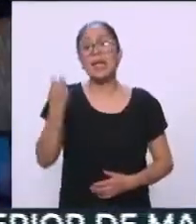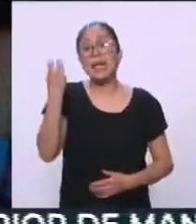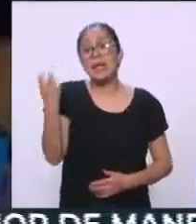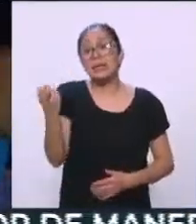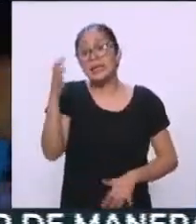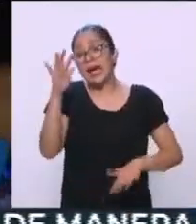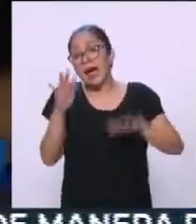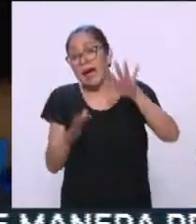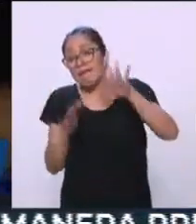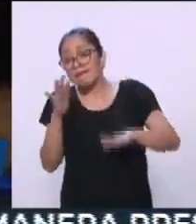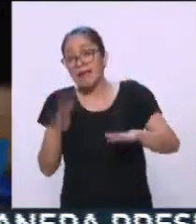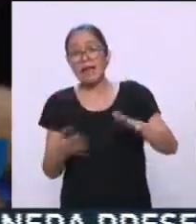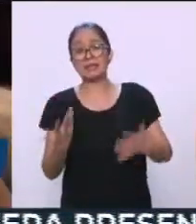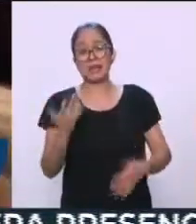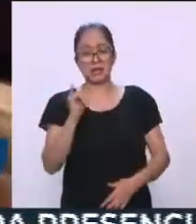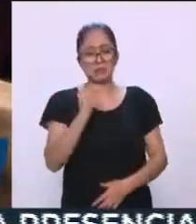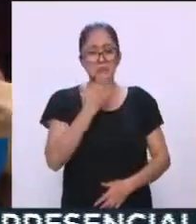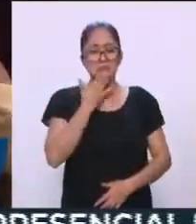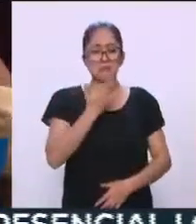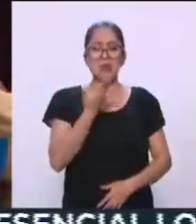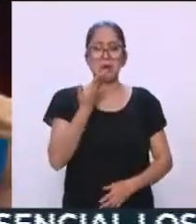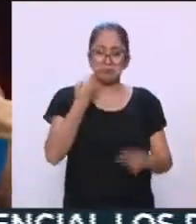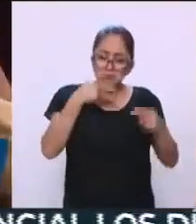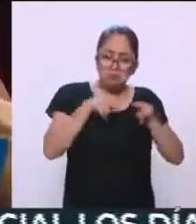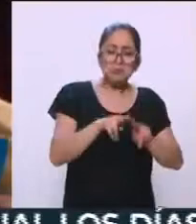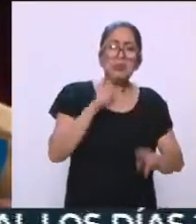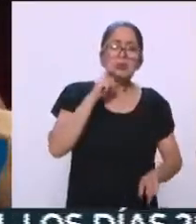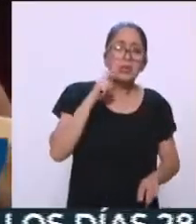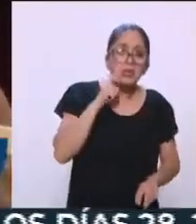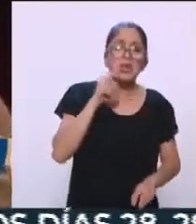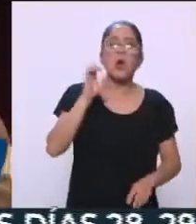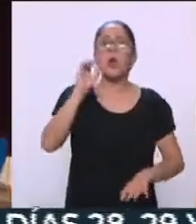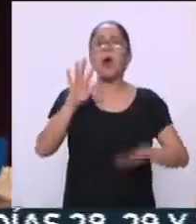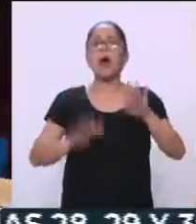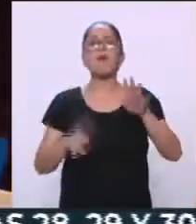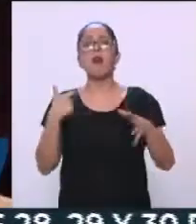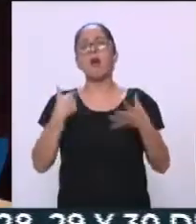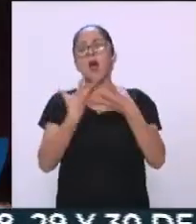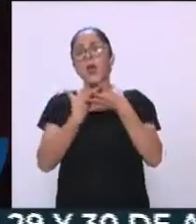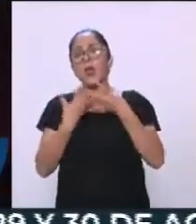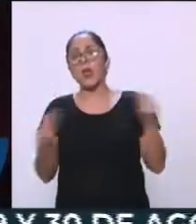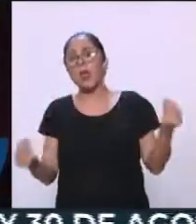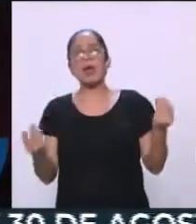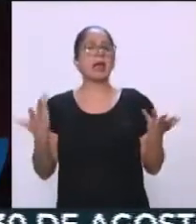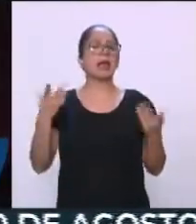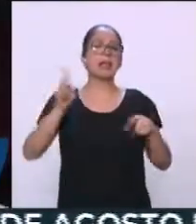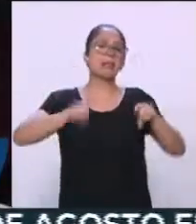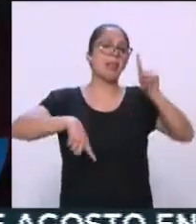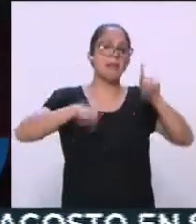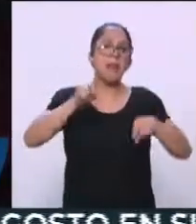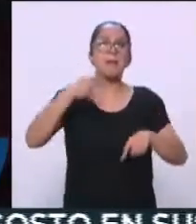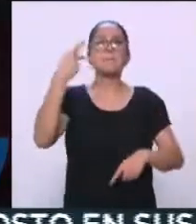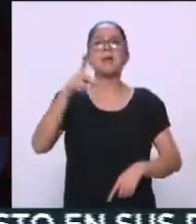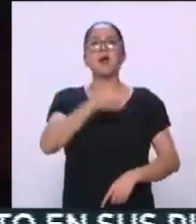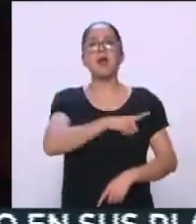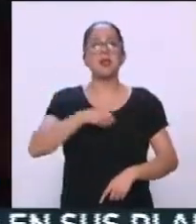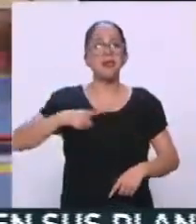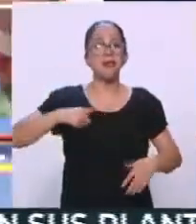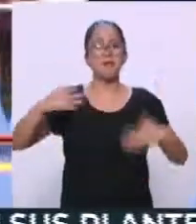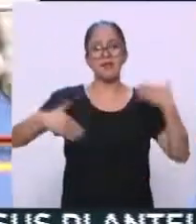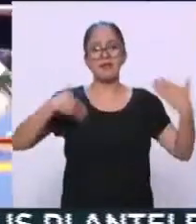perfectamente, hay veces que realmente es un gran desahogo y llegas totalmente mervado, pero la cuestión es divertirse en lo que hace uno.